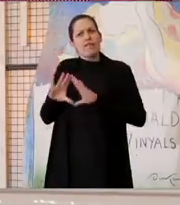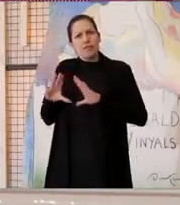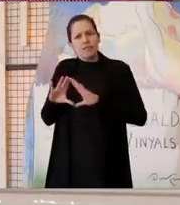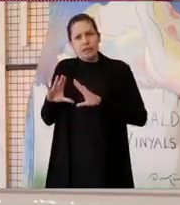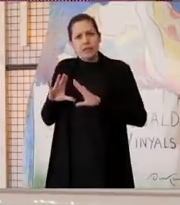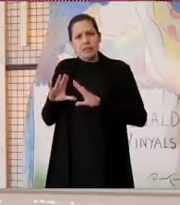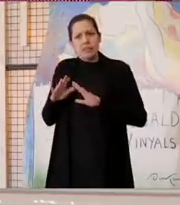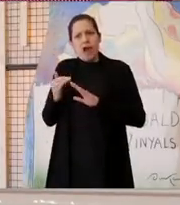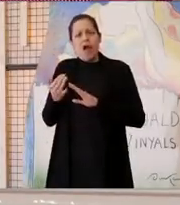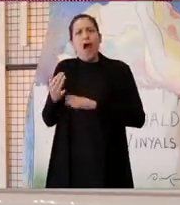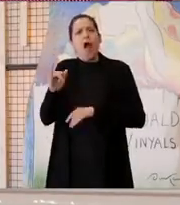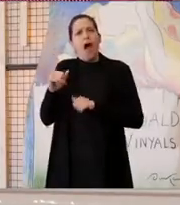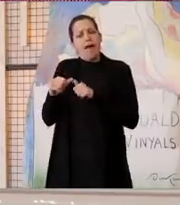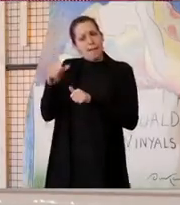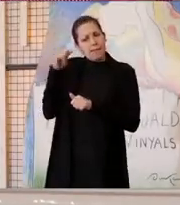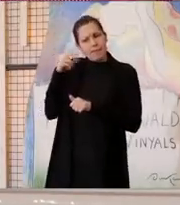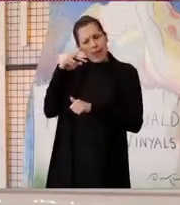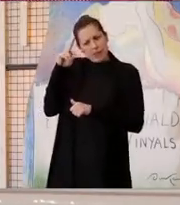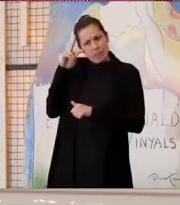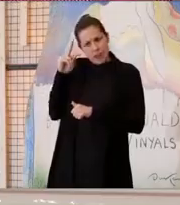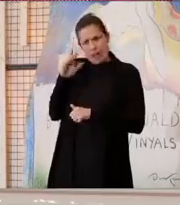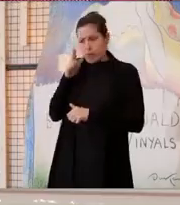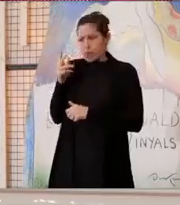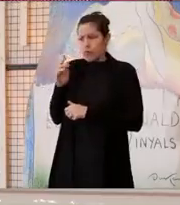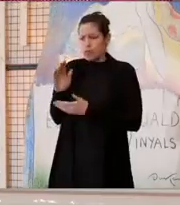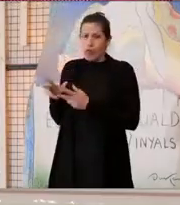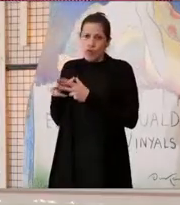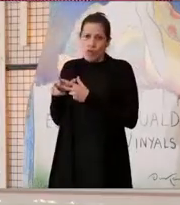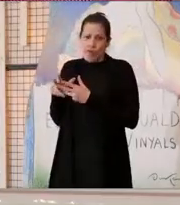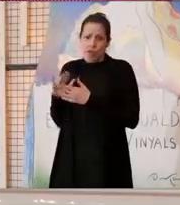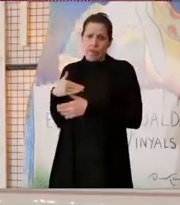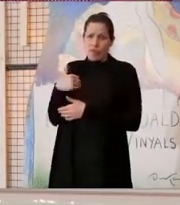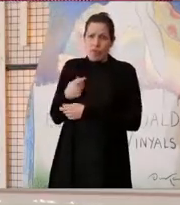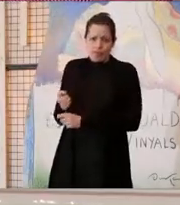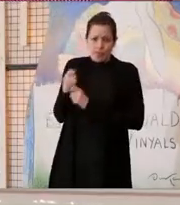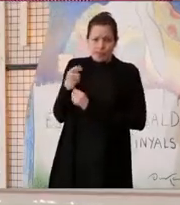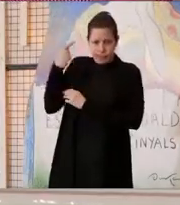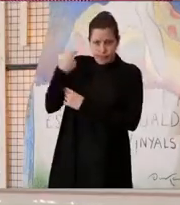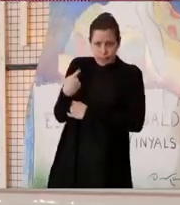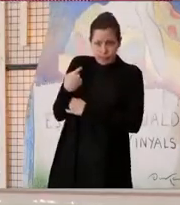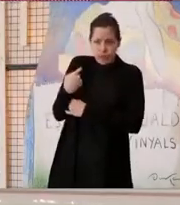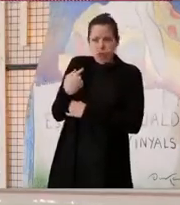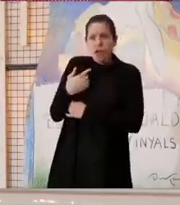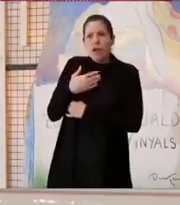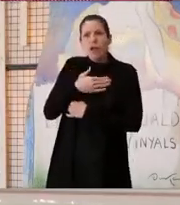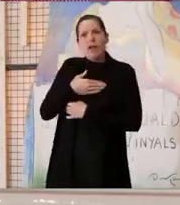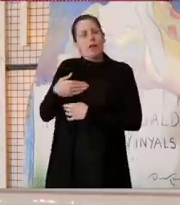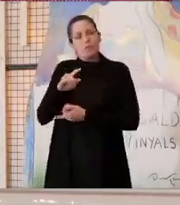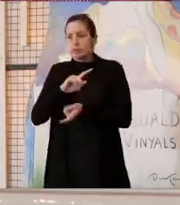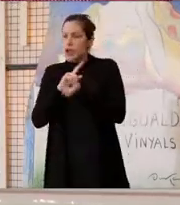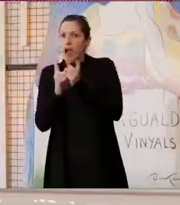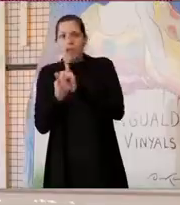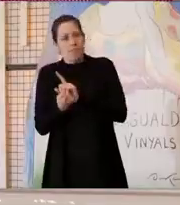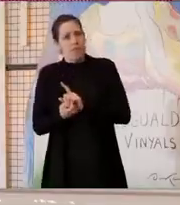que nos ha dado la sociedad desde que nacemos queremos ejercer de otra forma el gobierno Pero cómo